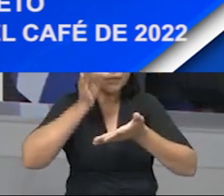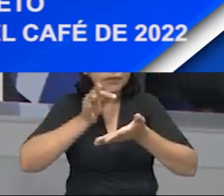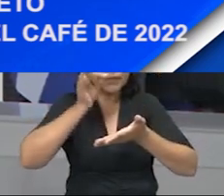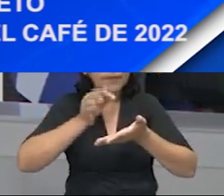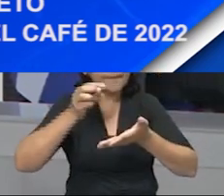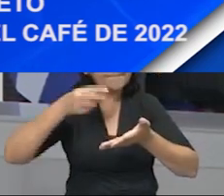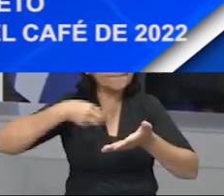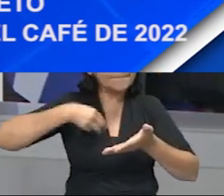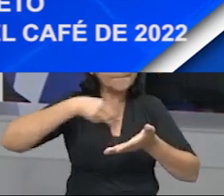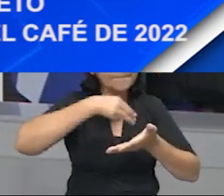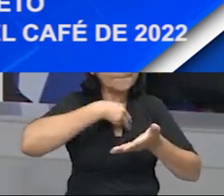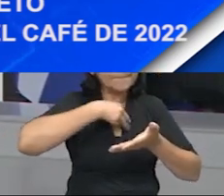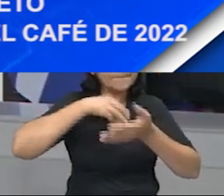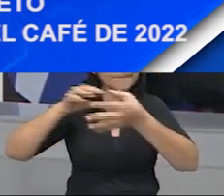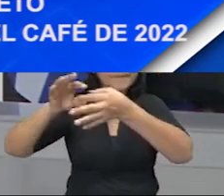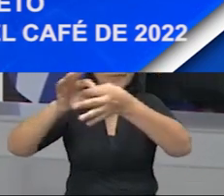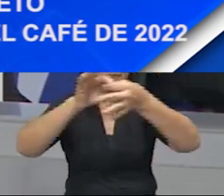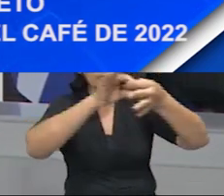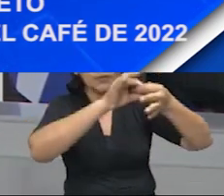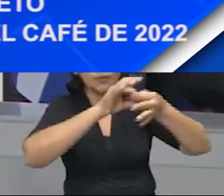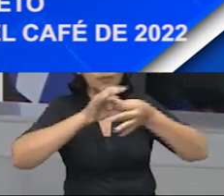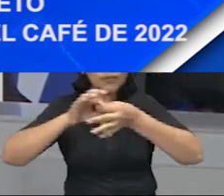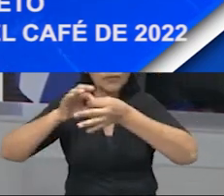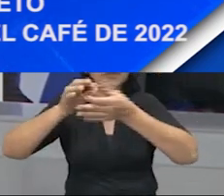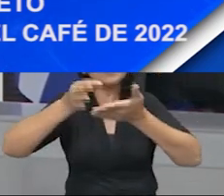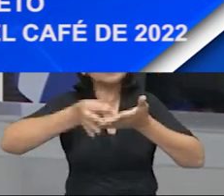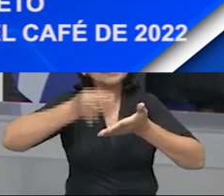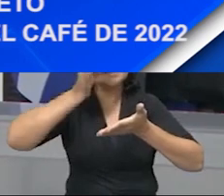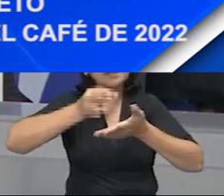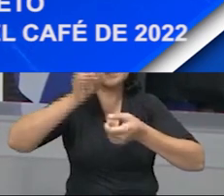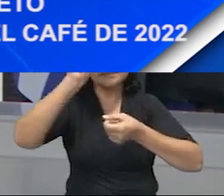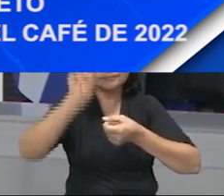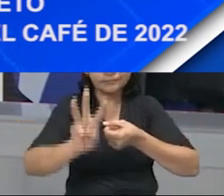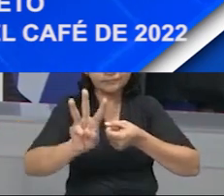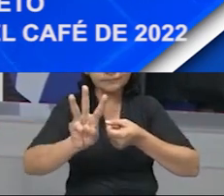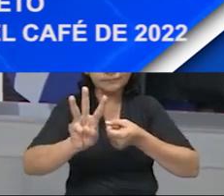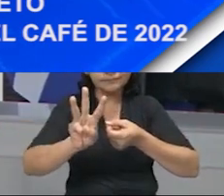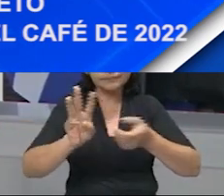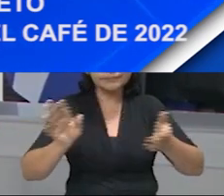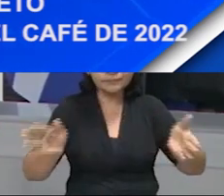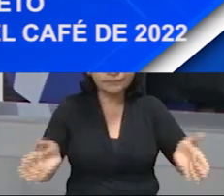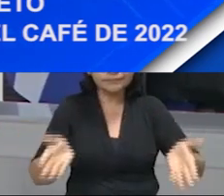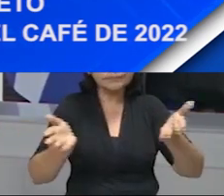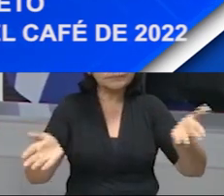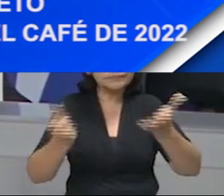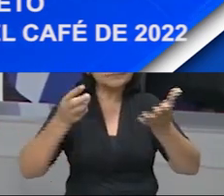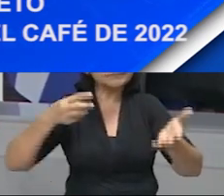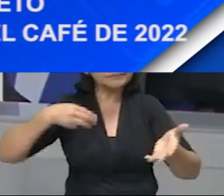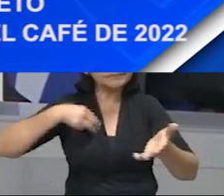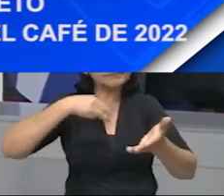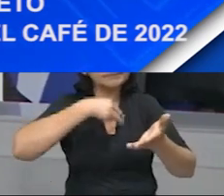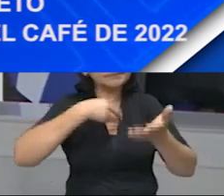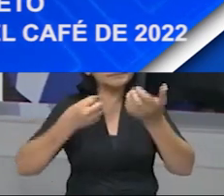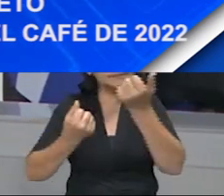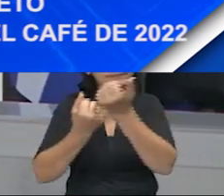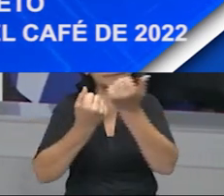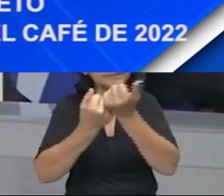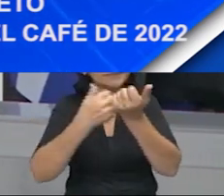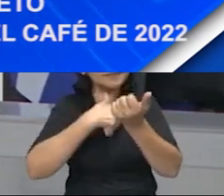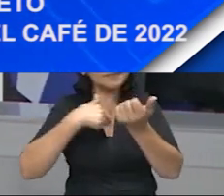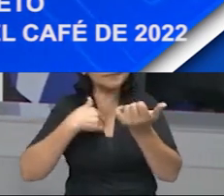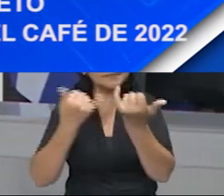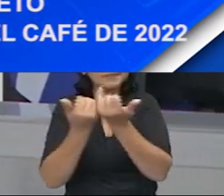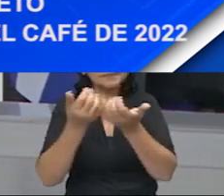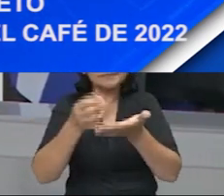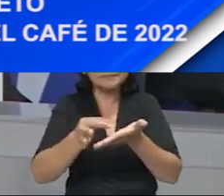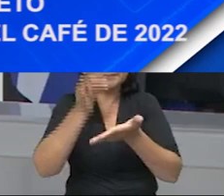miembros interesados en la cadena de valor del café. Tres, alentar a los miembros a crear un sector sostenible del café